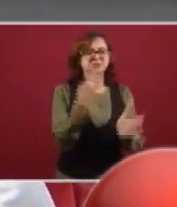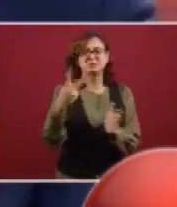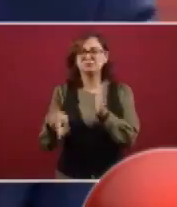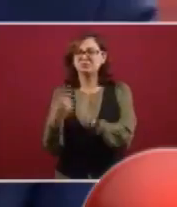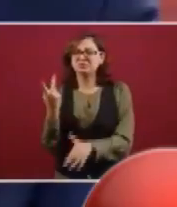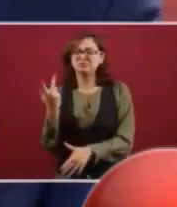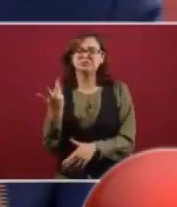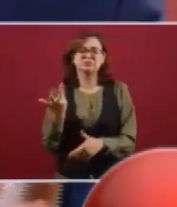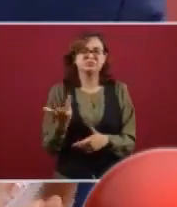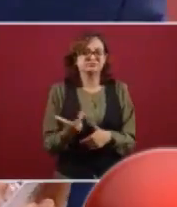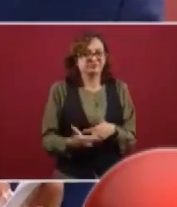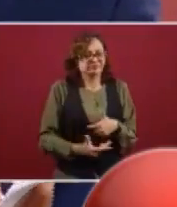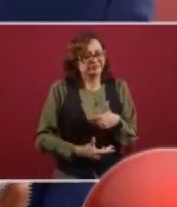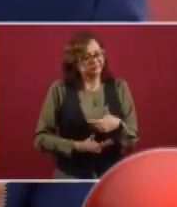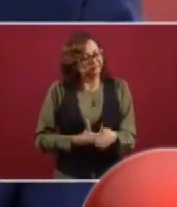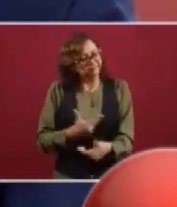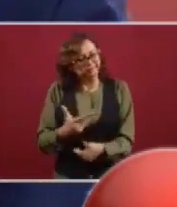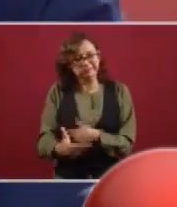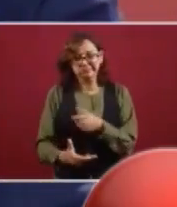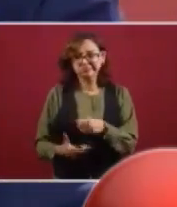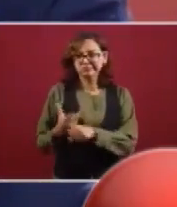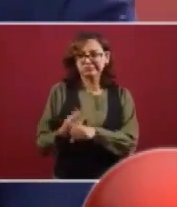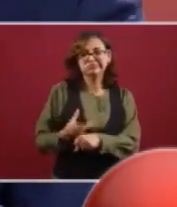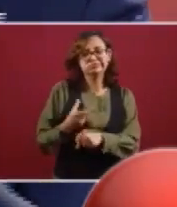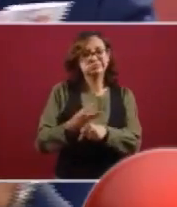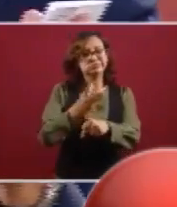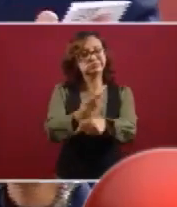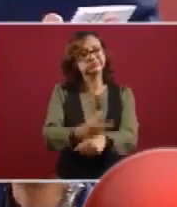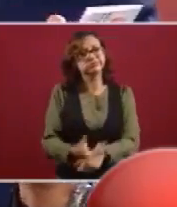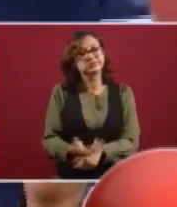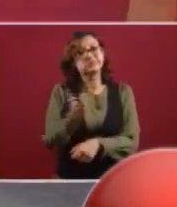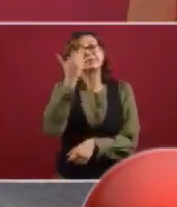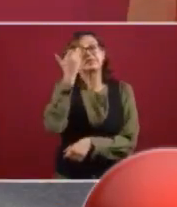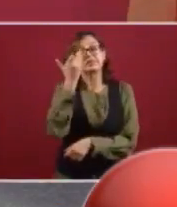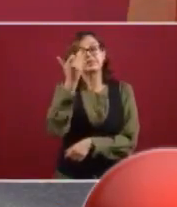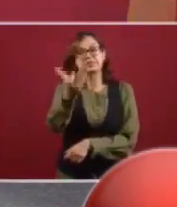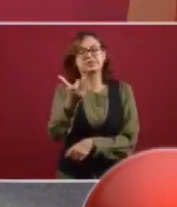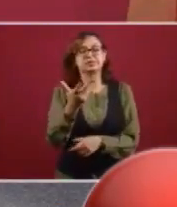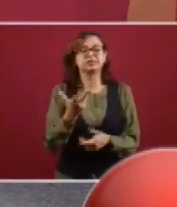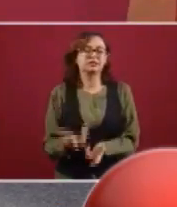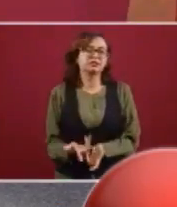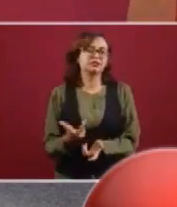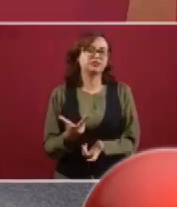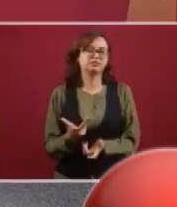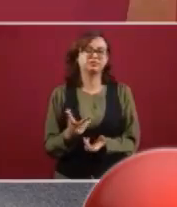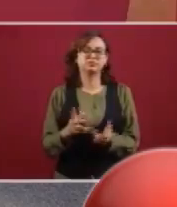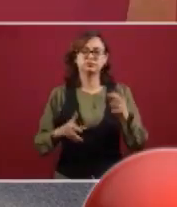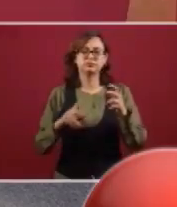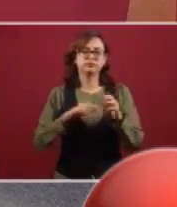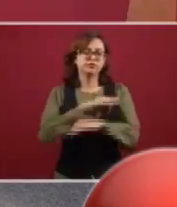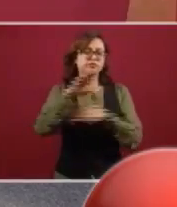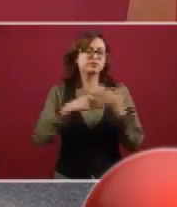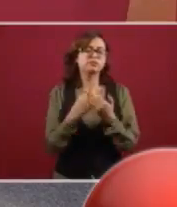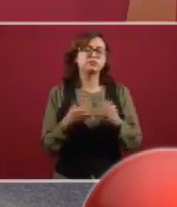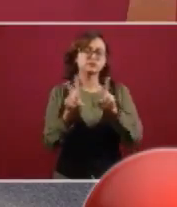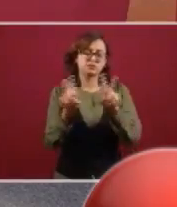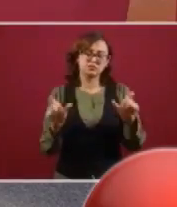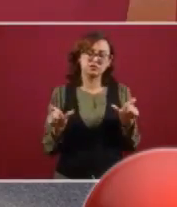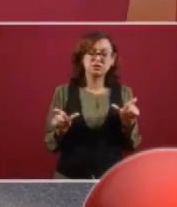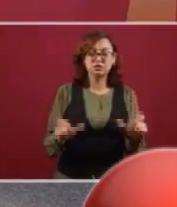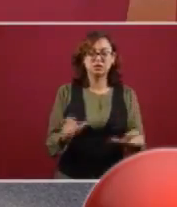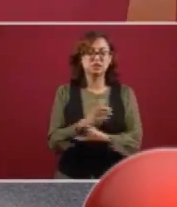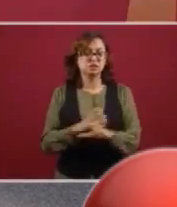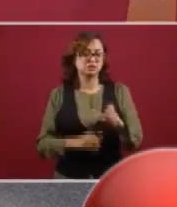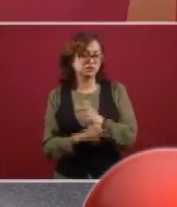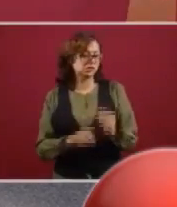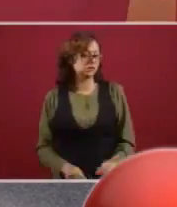vamos demorando porque lleva tiempo, por ejemplo, limpiar todo lo de aduanas, limpiar